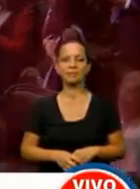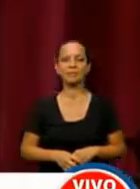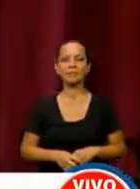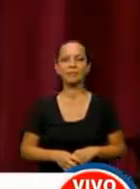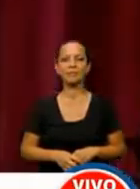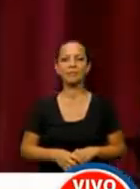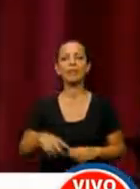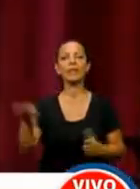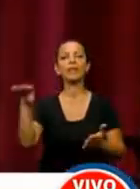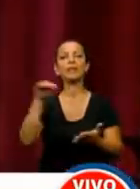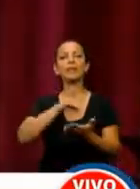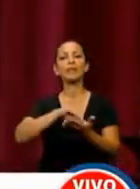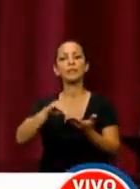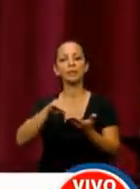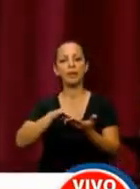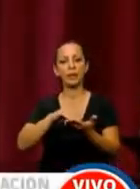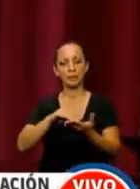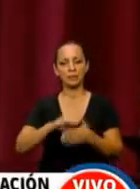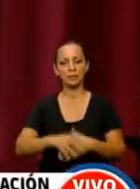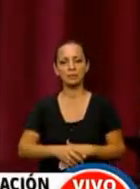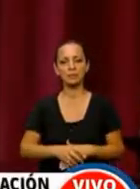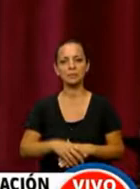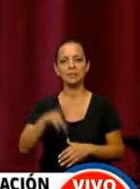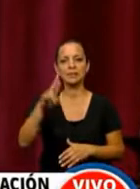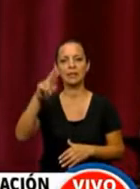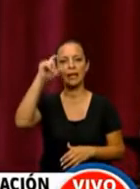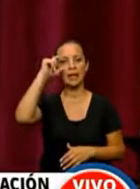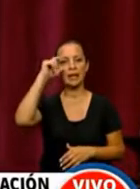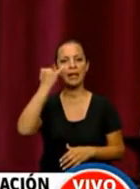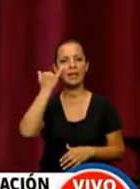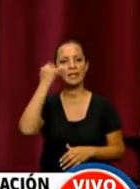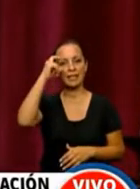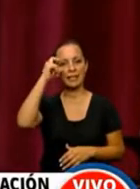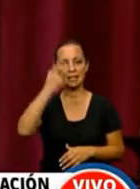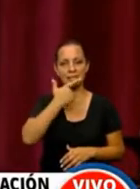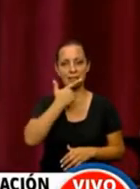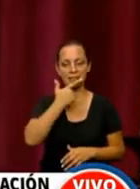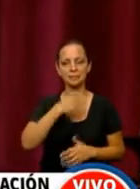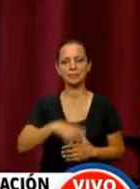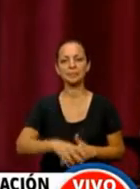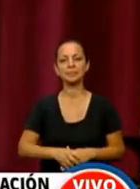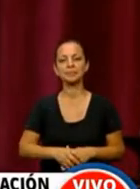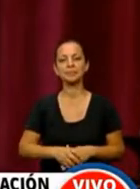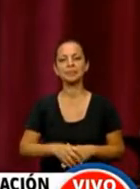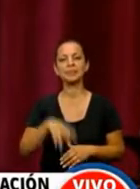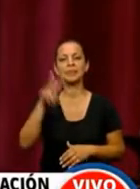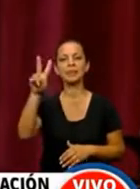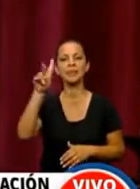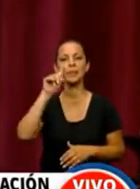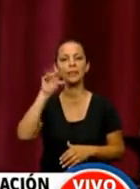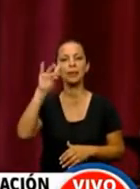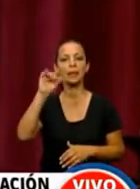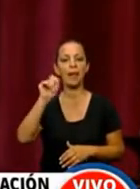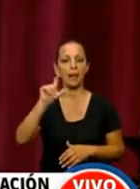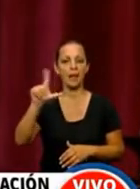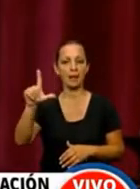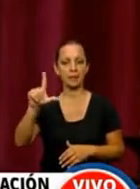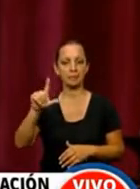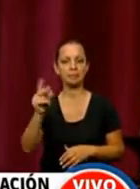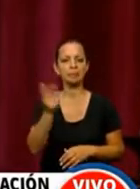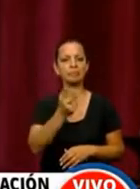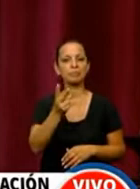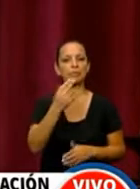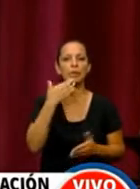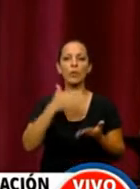Diputados Roxana Nair Reyes y Claudio Orlando Vidal, juráis